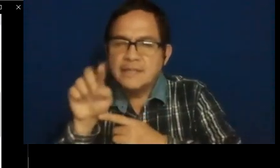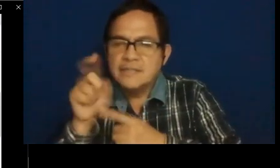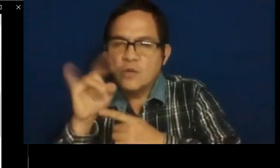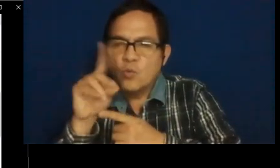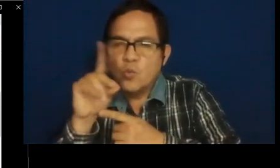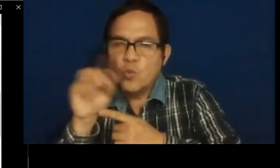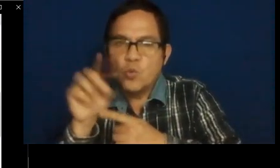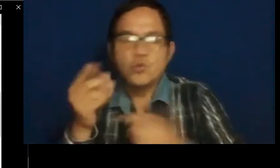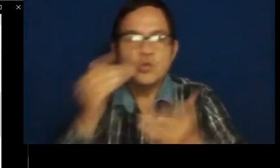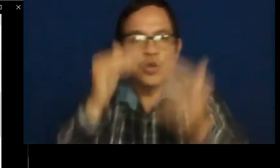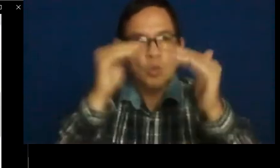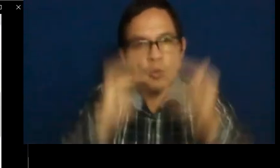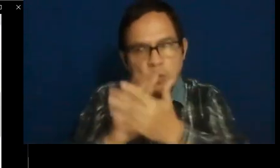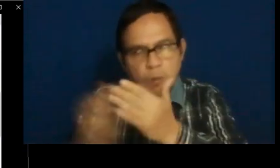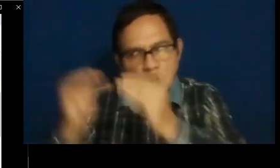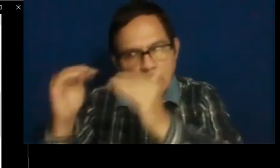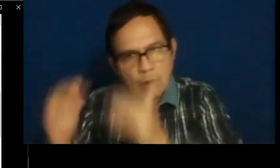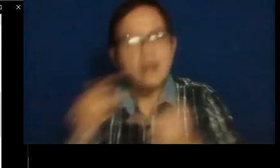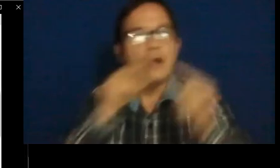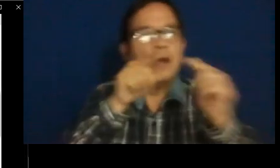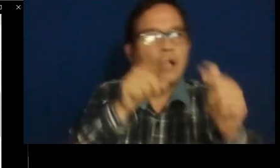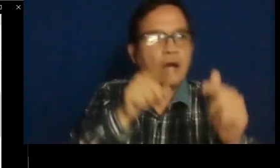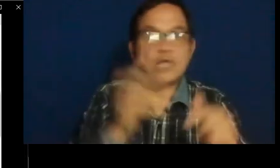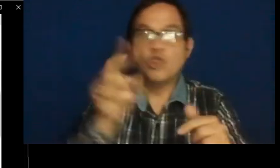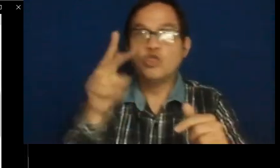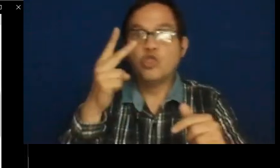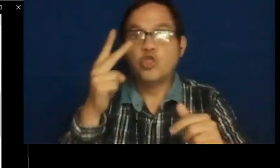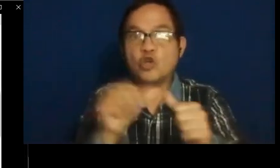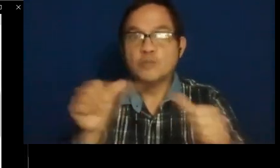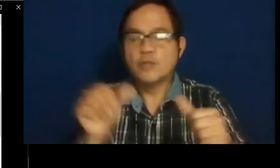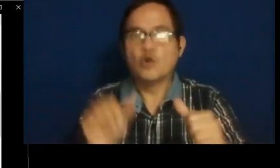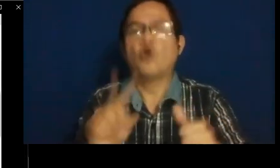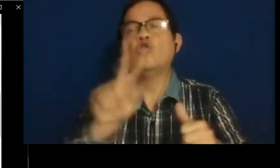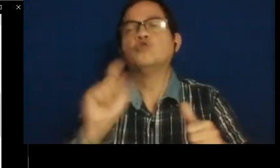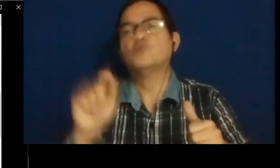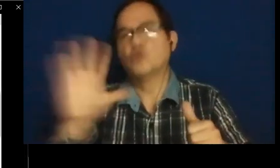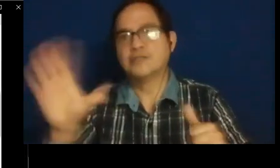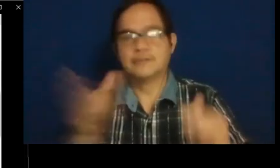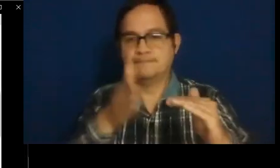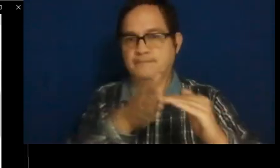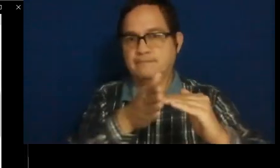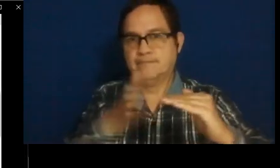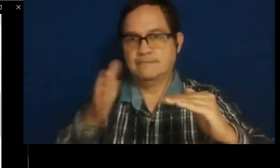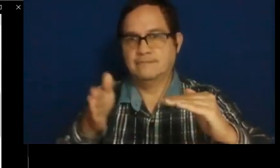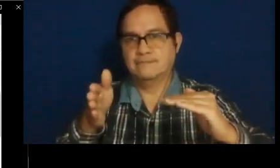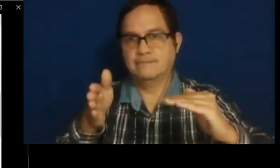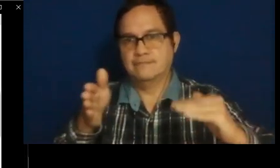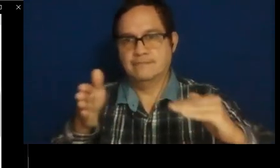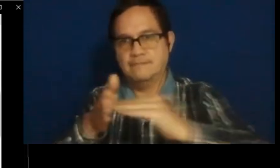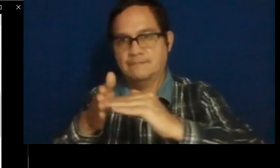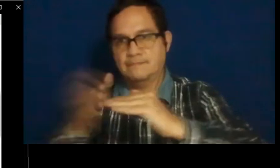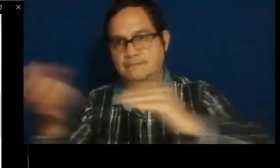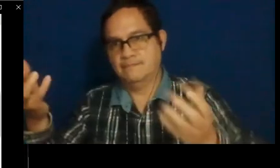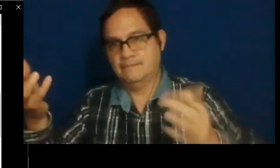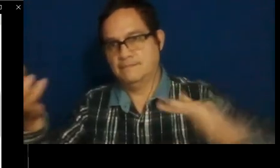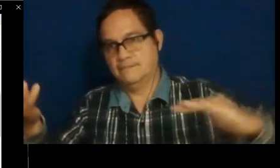datos que me pide la práctica, pero ahora ya no lo hago a 2 metros, sino lo hago a 2.5. ¿Listo? Lo envío